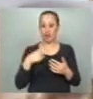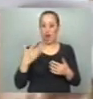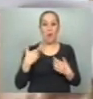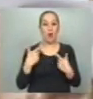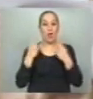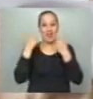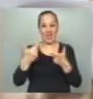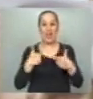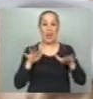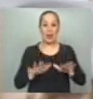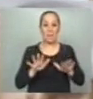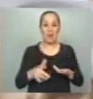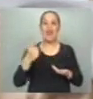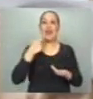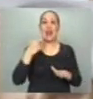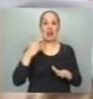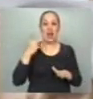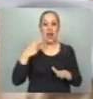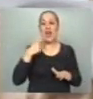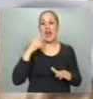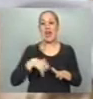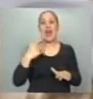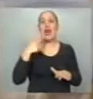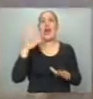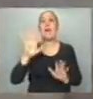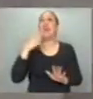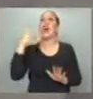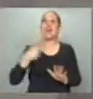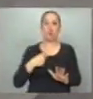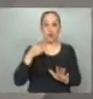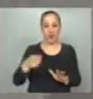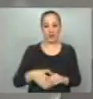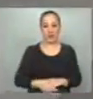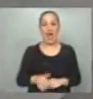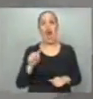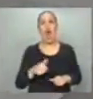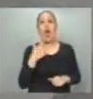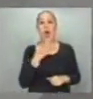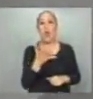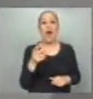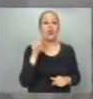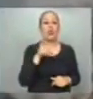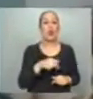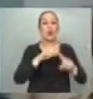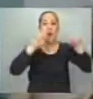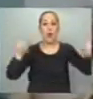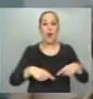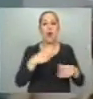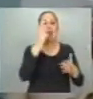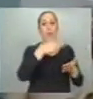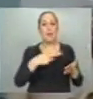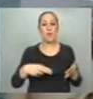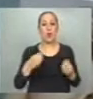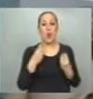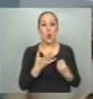Y estamos esperando la respuesta de Roma, ¿no? Ojalá que eso se dé. ¿Y ahora cuántos cuadros van? ¿Cómo es la serie de cuadros?